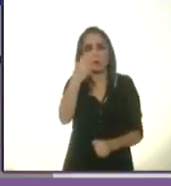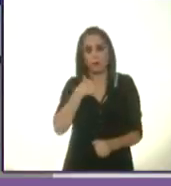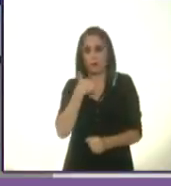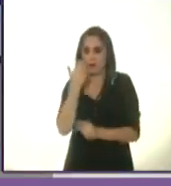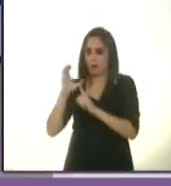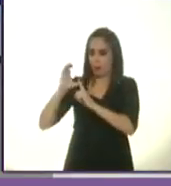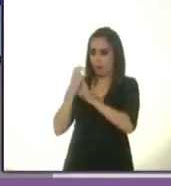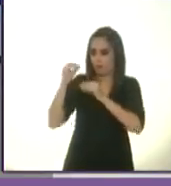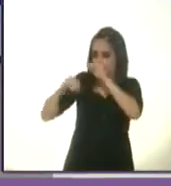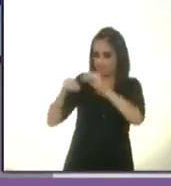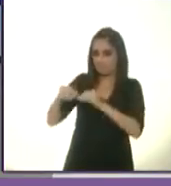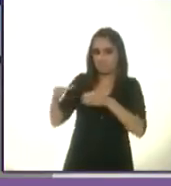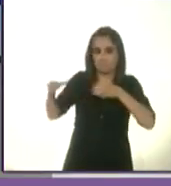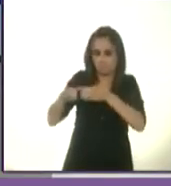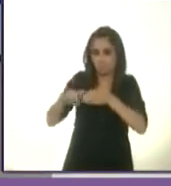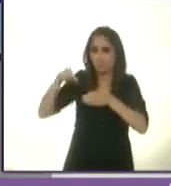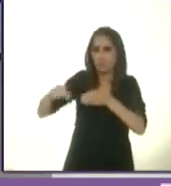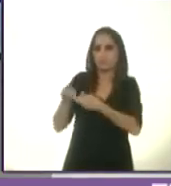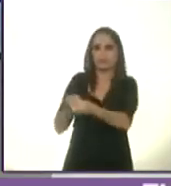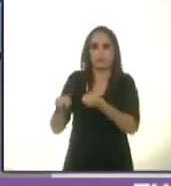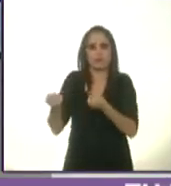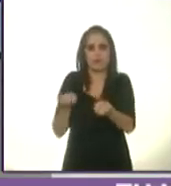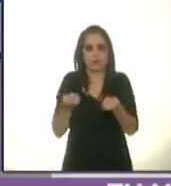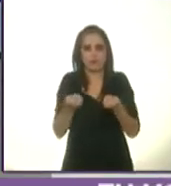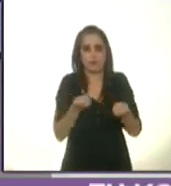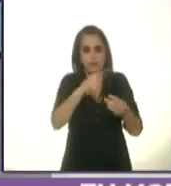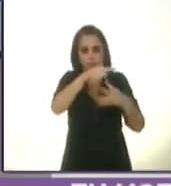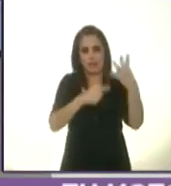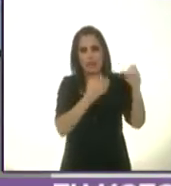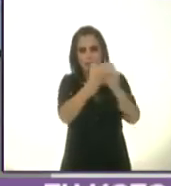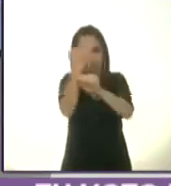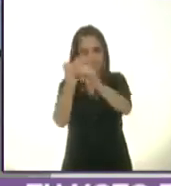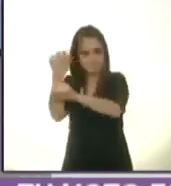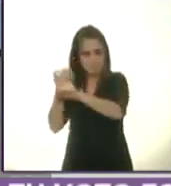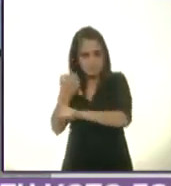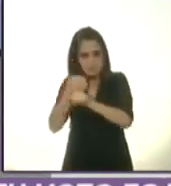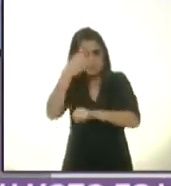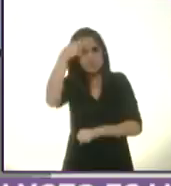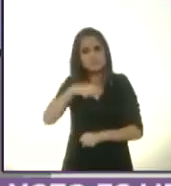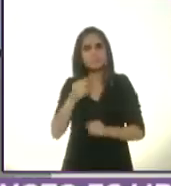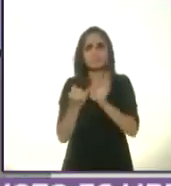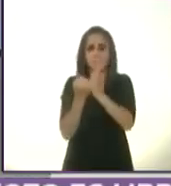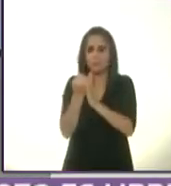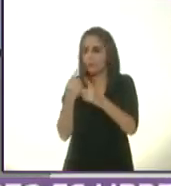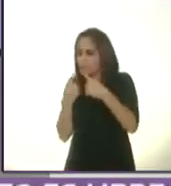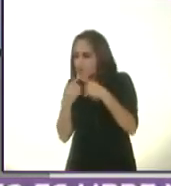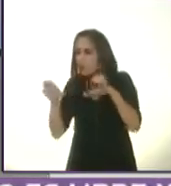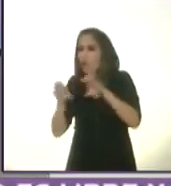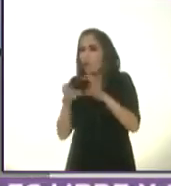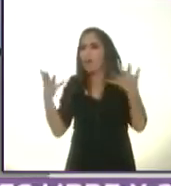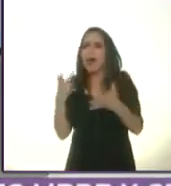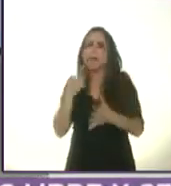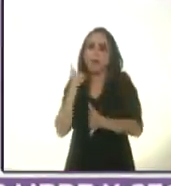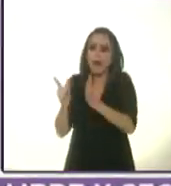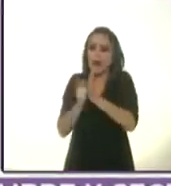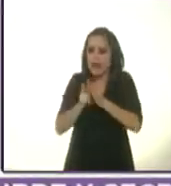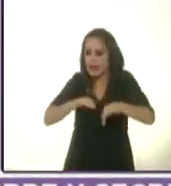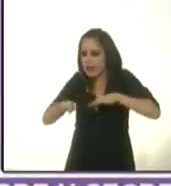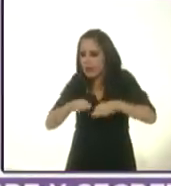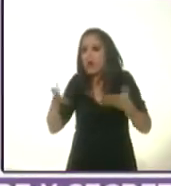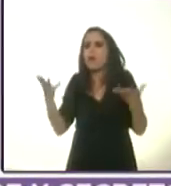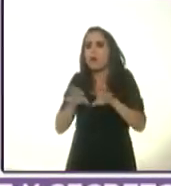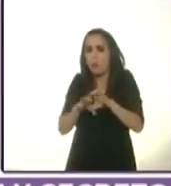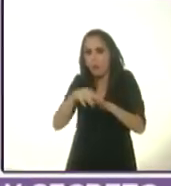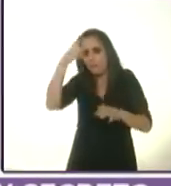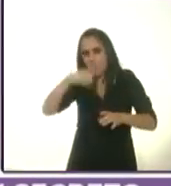de los tres de todas estas entidades federativas para definir estrategias y políticas conjuntas que nos den una mejor